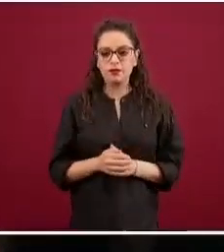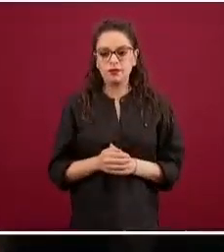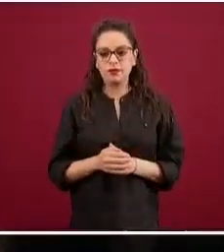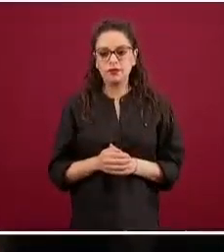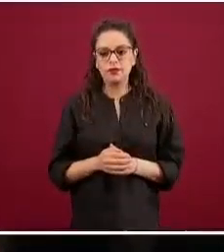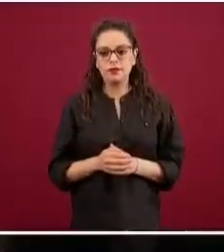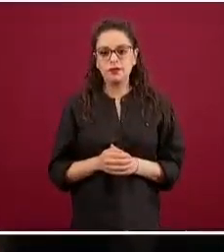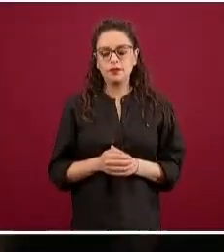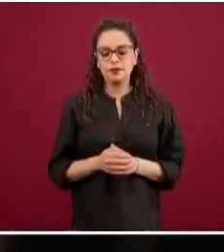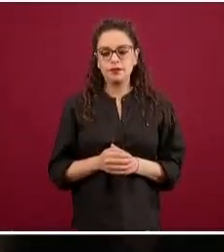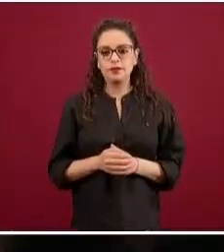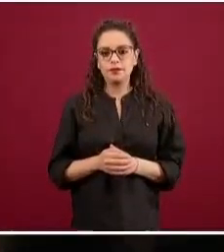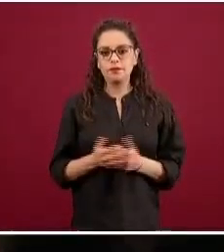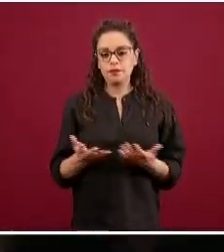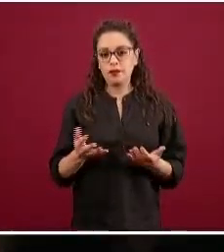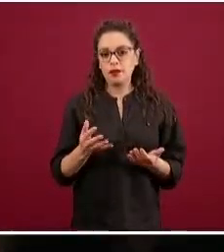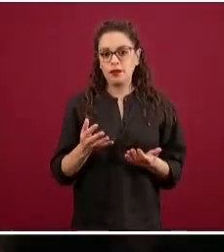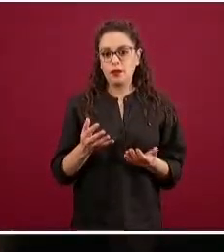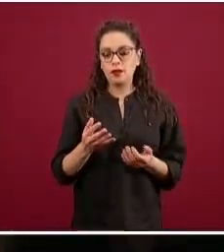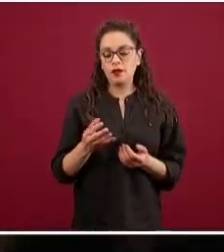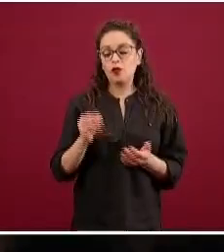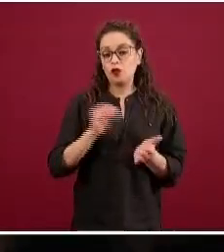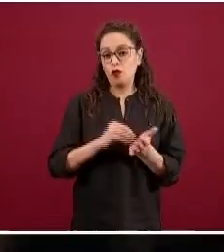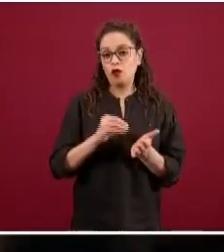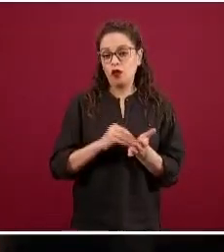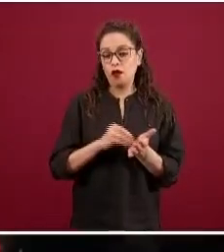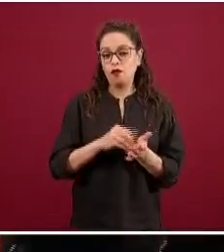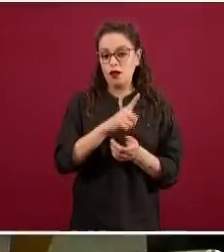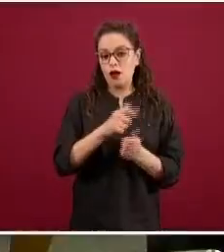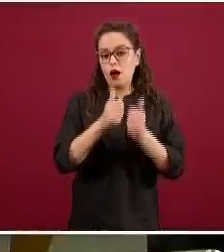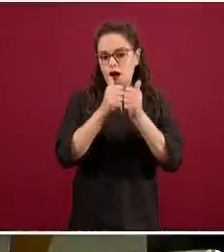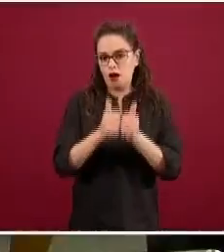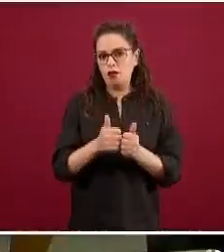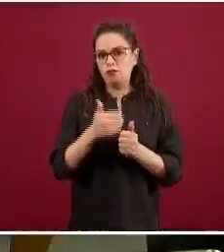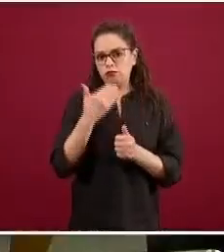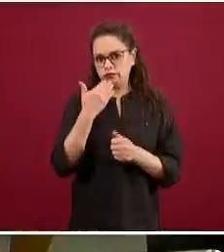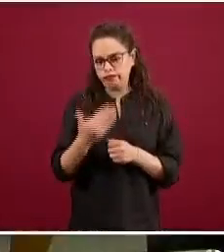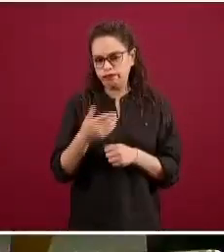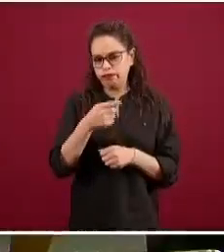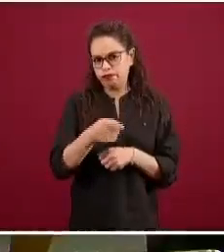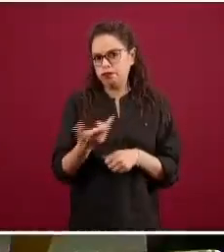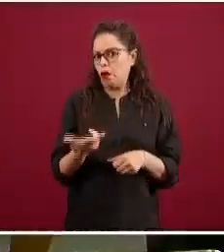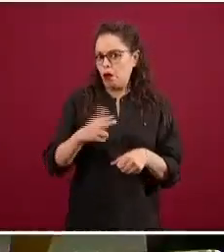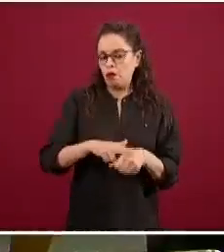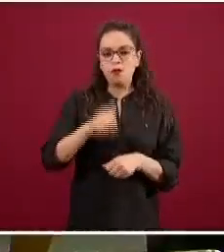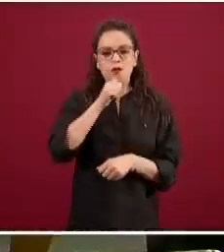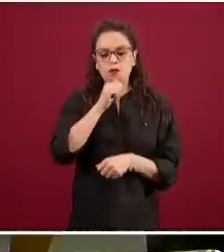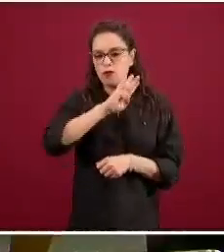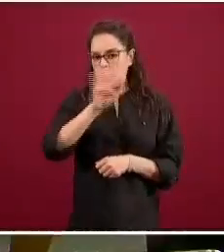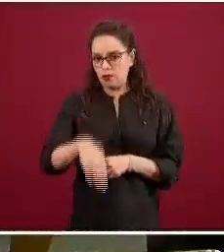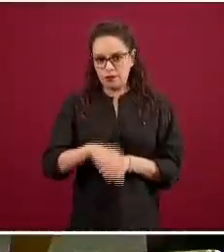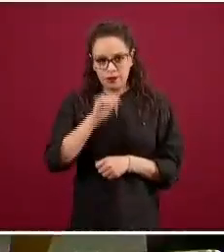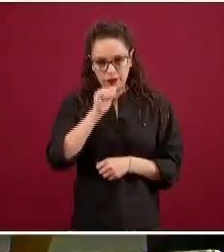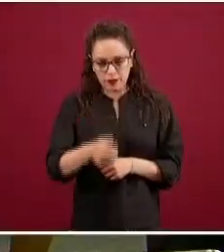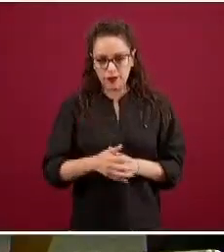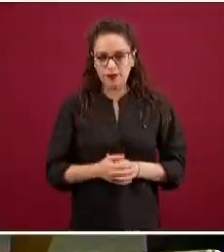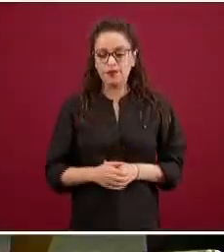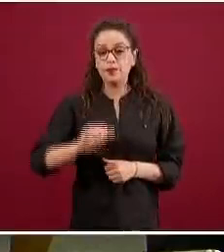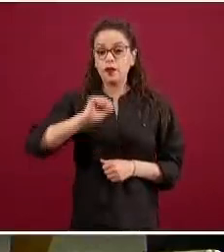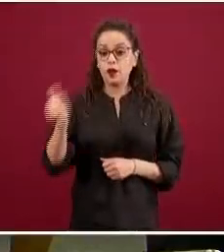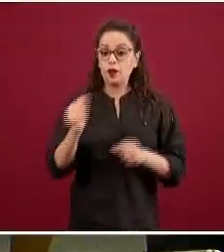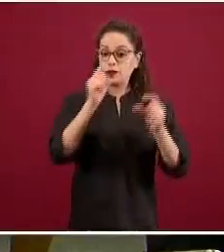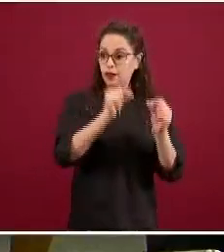no ocurra, que pierdan la vida. La siguiente. En esta otra gráfica lo que vemos